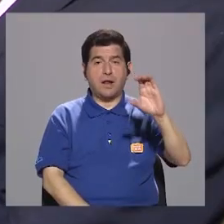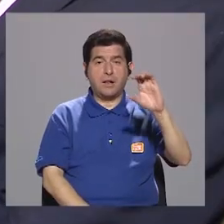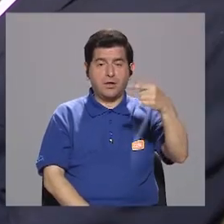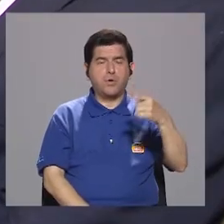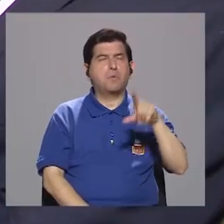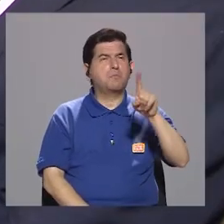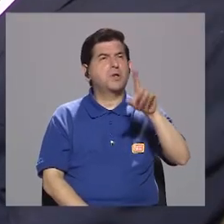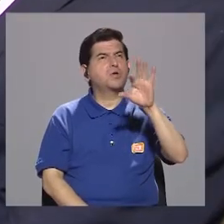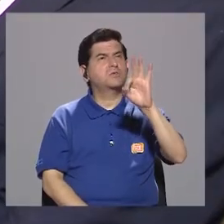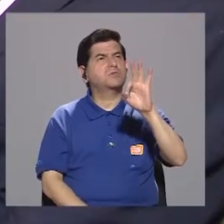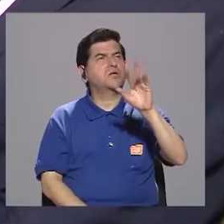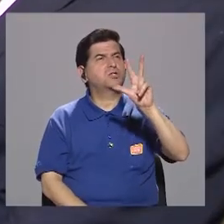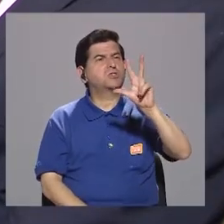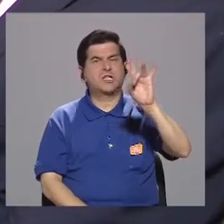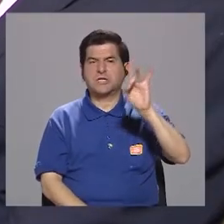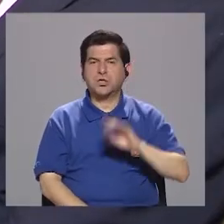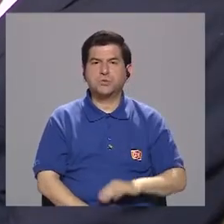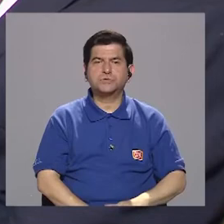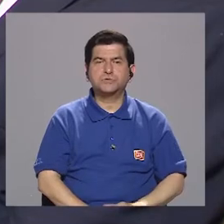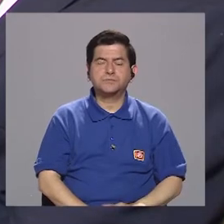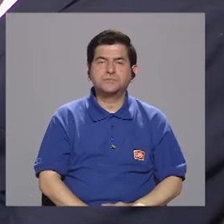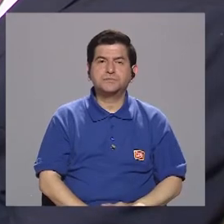menos 1938.